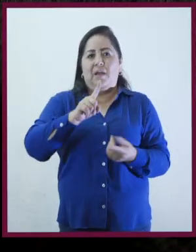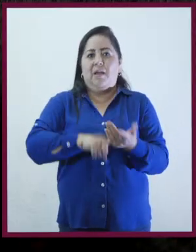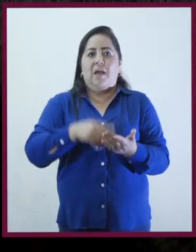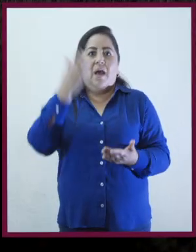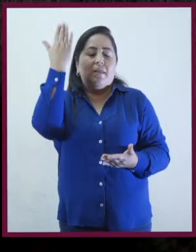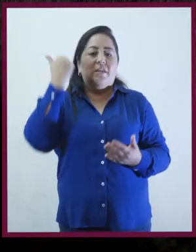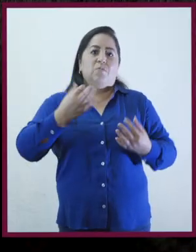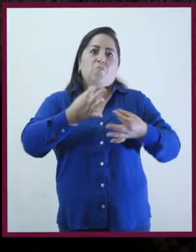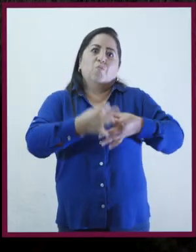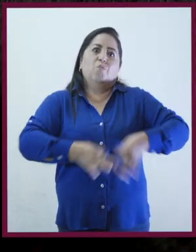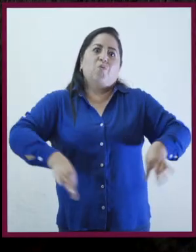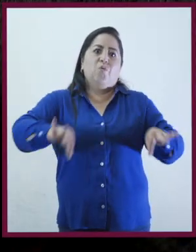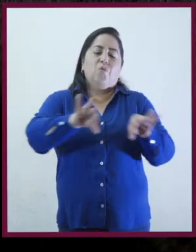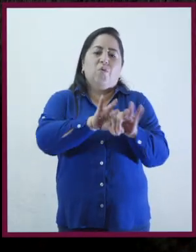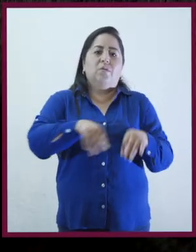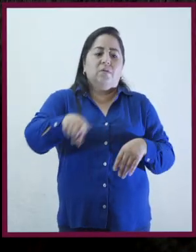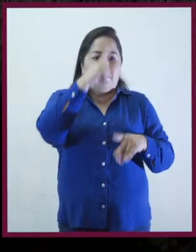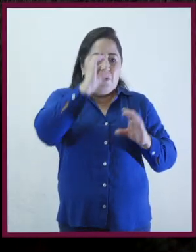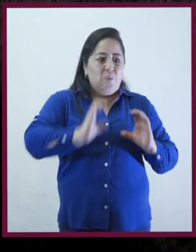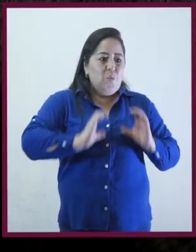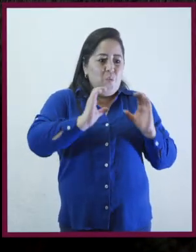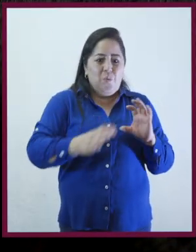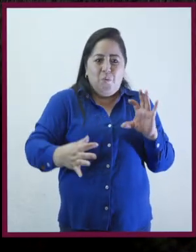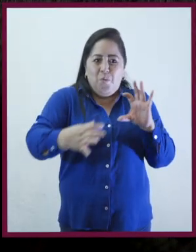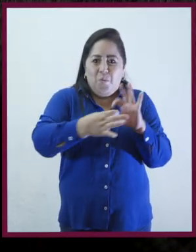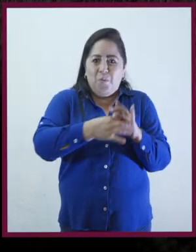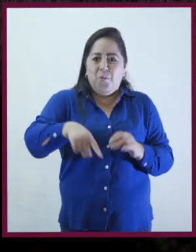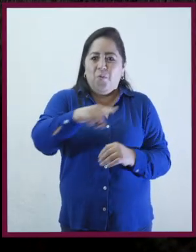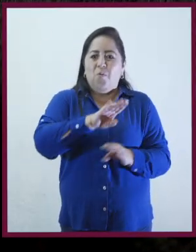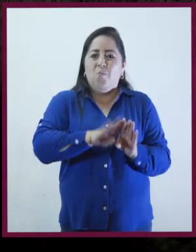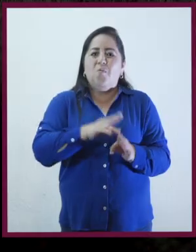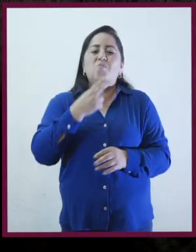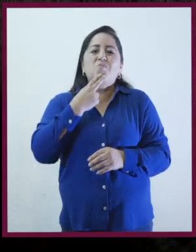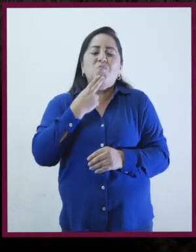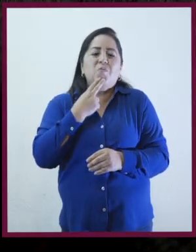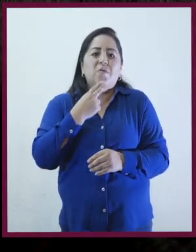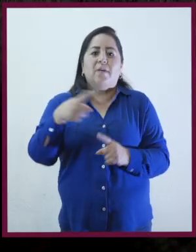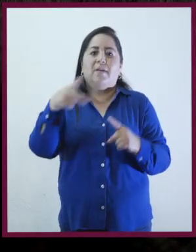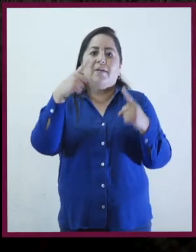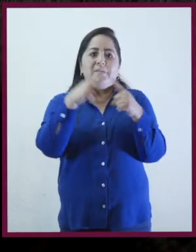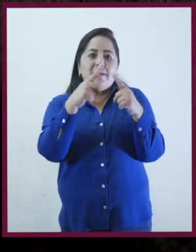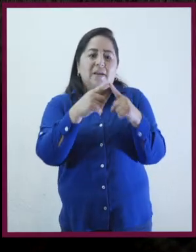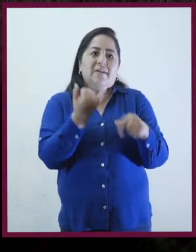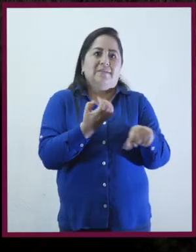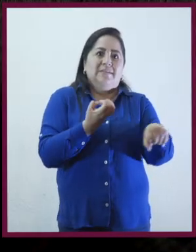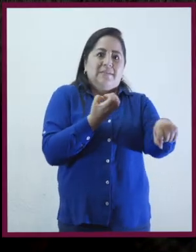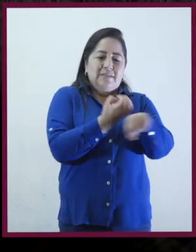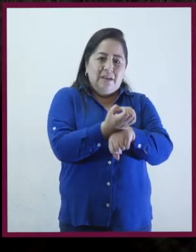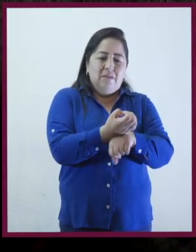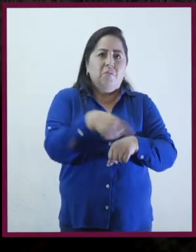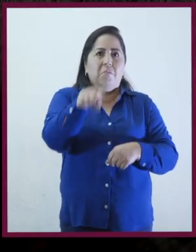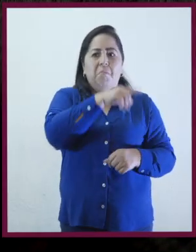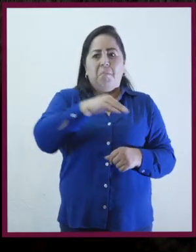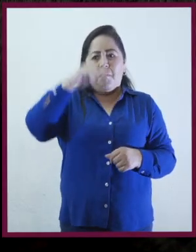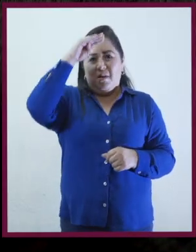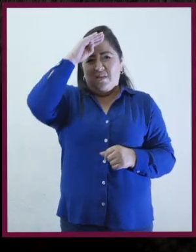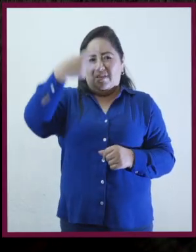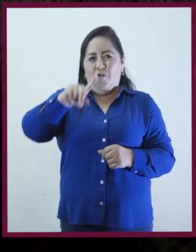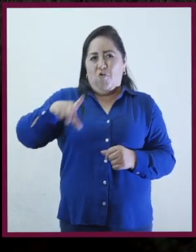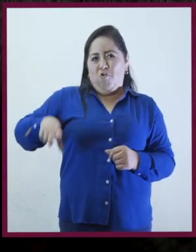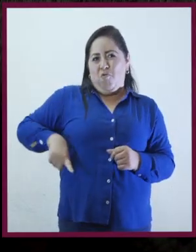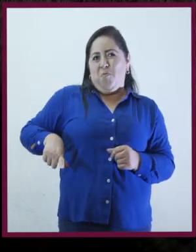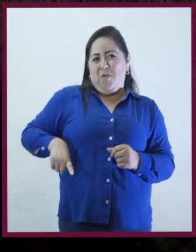muy importante el conservar el vínculo entre la Iglesia y el Estado, que pensaban que había